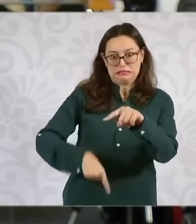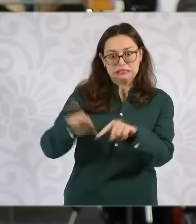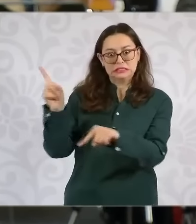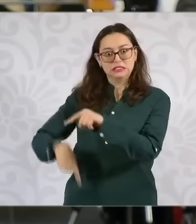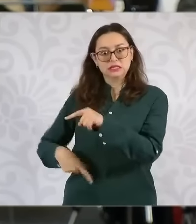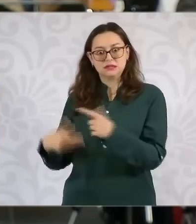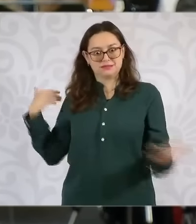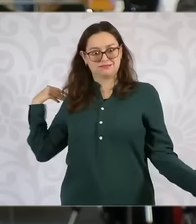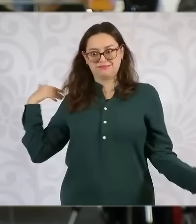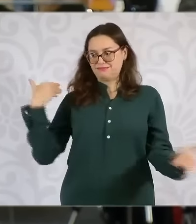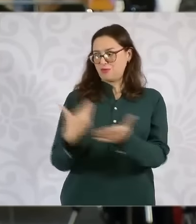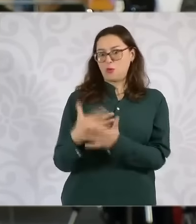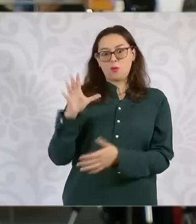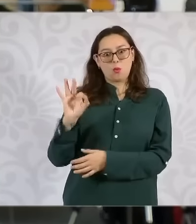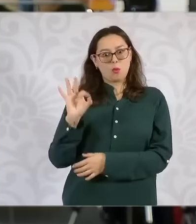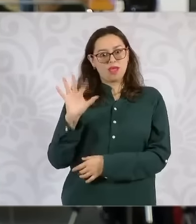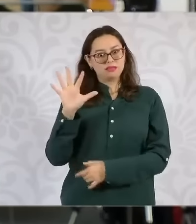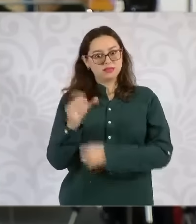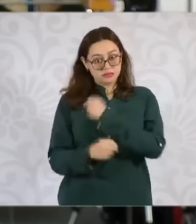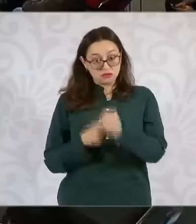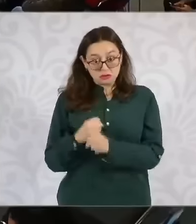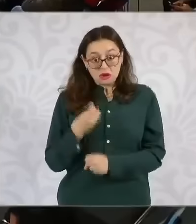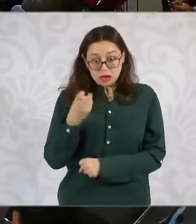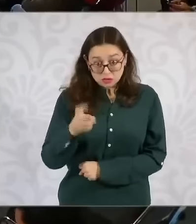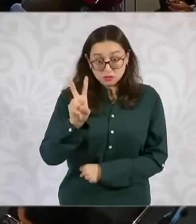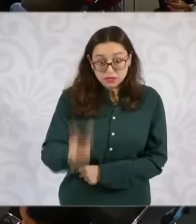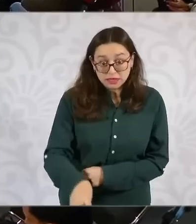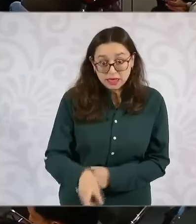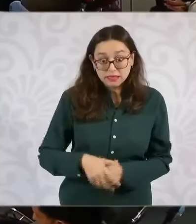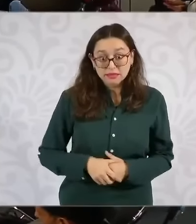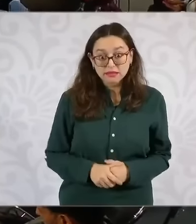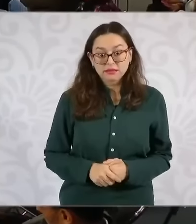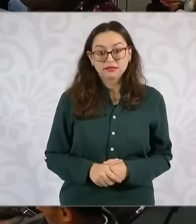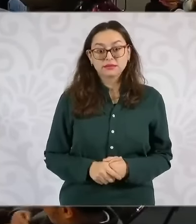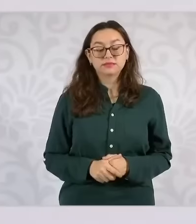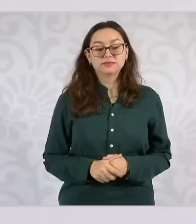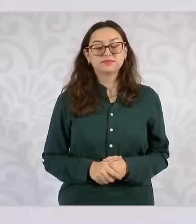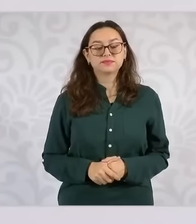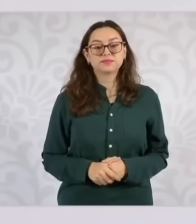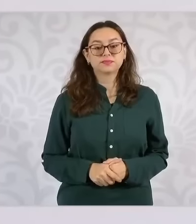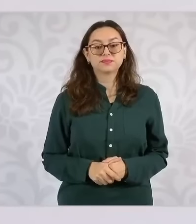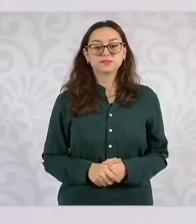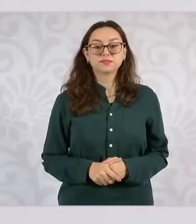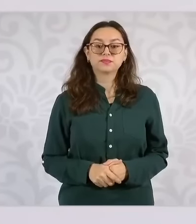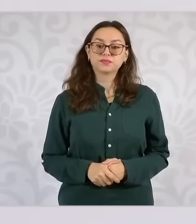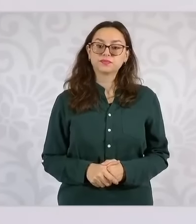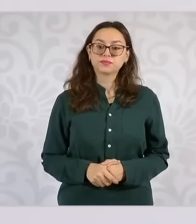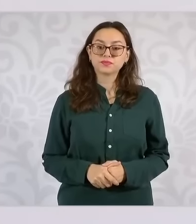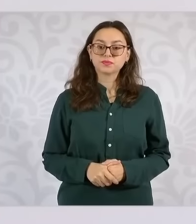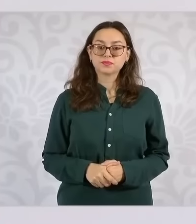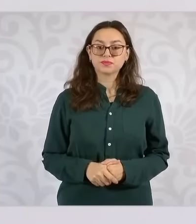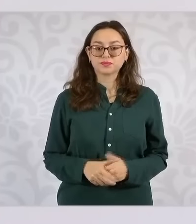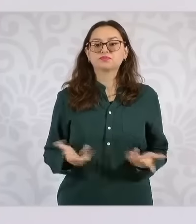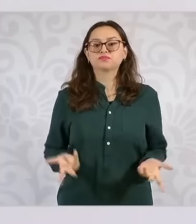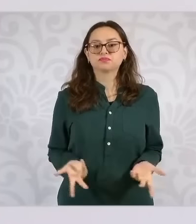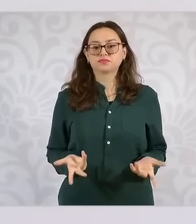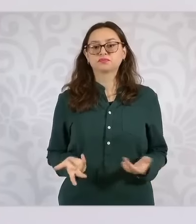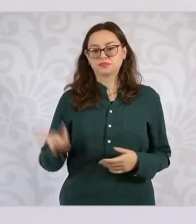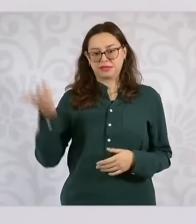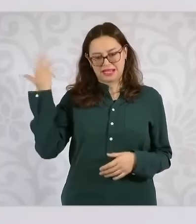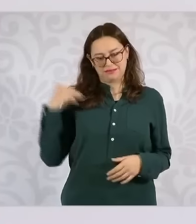Quiero preguntarle qué tan cierto es esto. Ahorita le hago la segunda pregunta. Gracias. Sí, es el antiguo IMSS